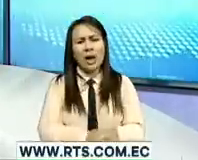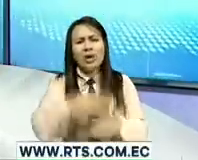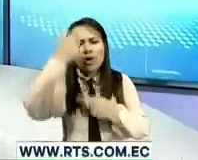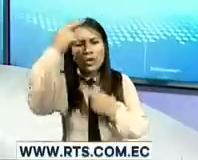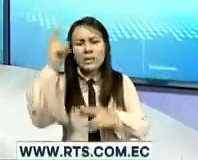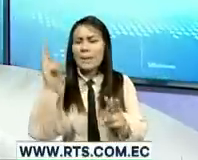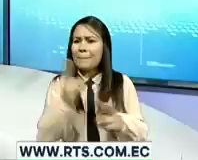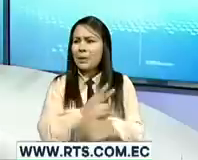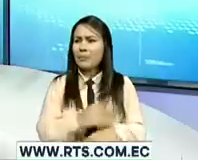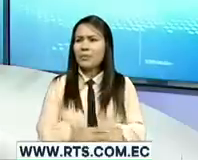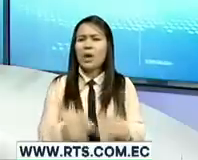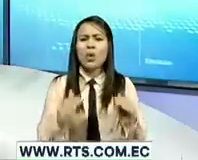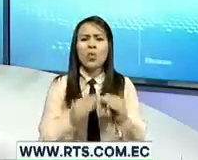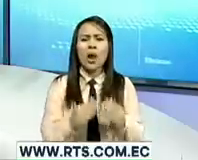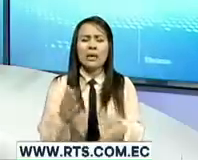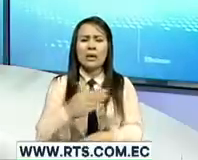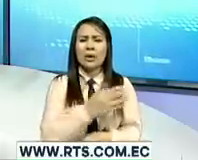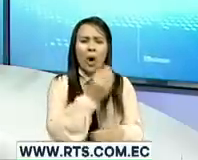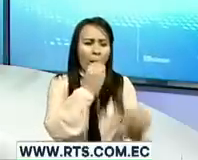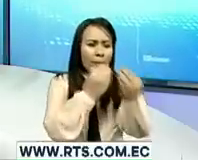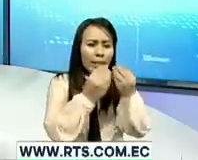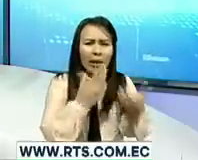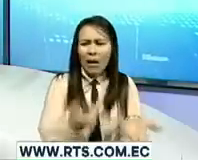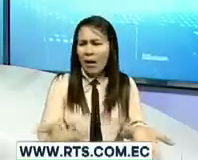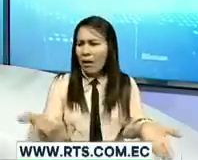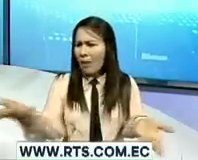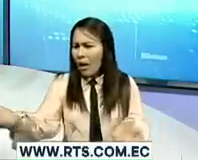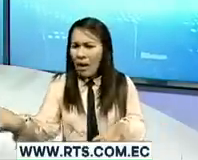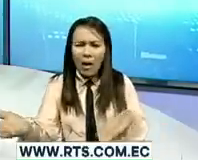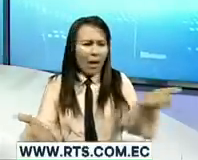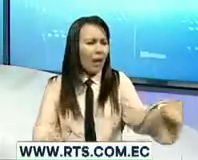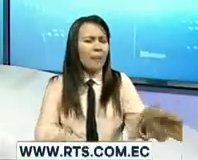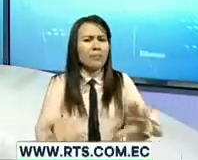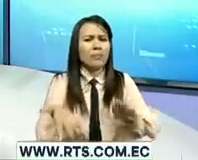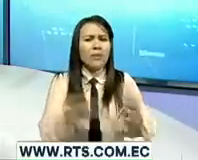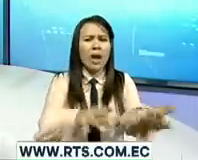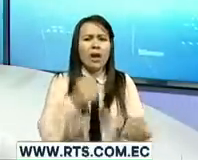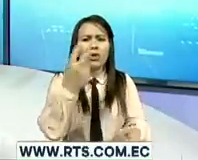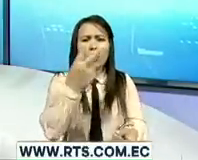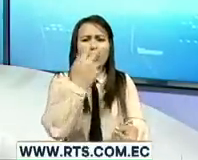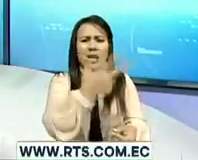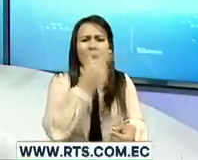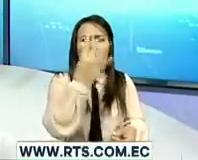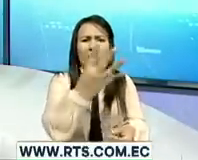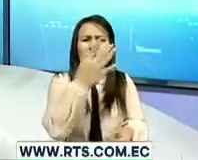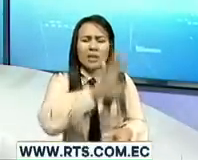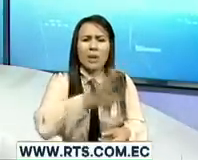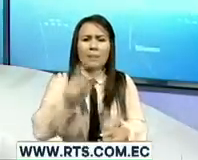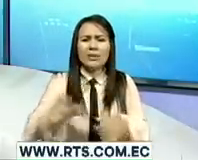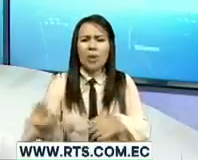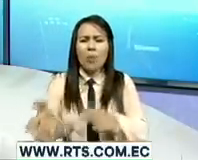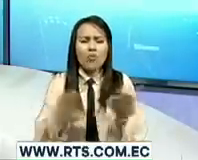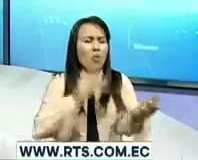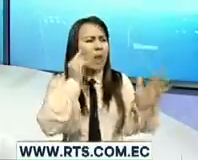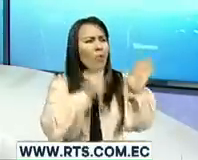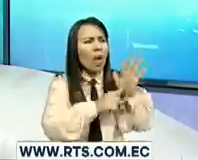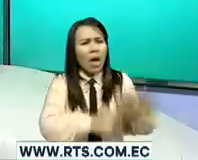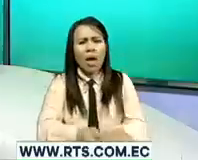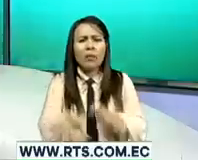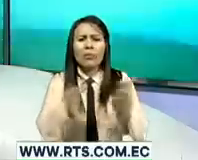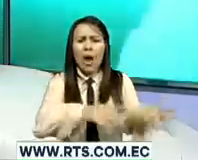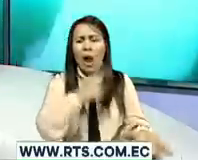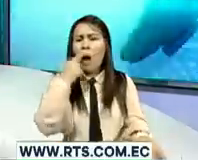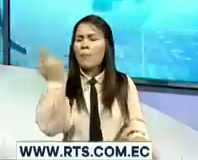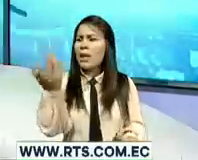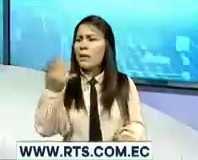tan común como un encebollado. Es decir, matan a 2, 3, 4, 5 personas, femicidio por allá, asesinato por